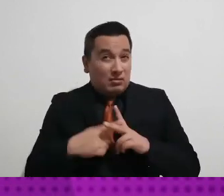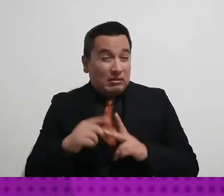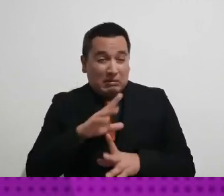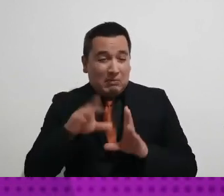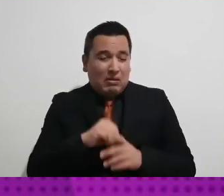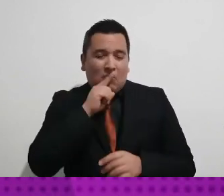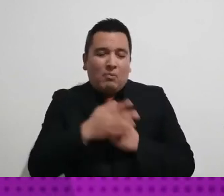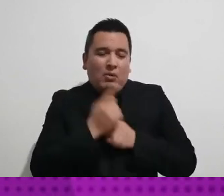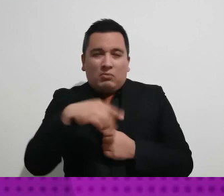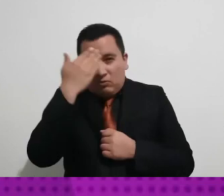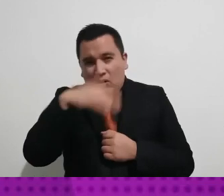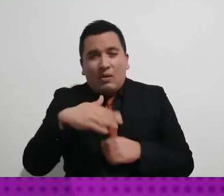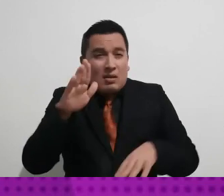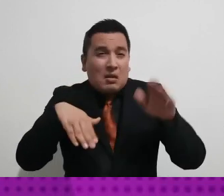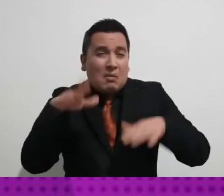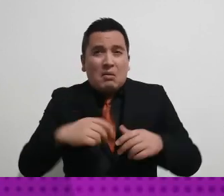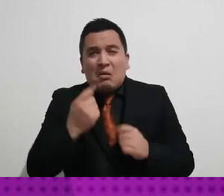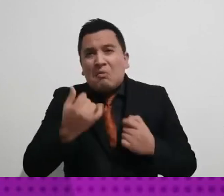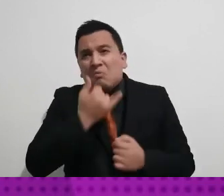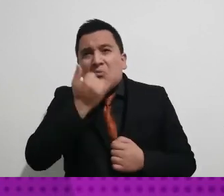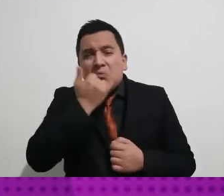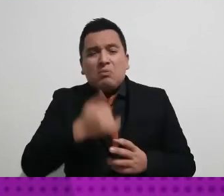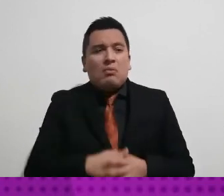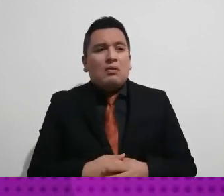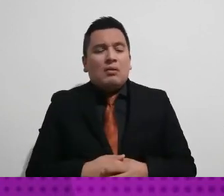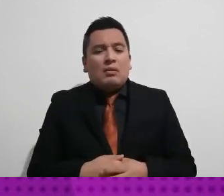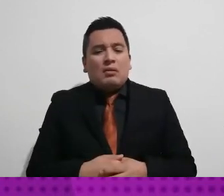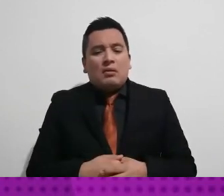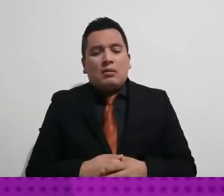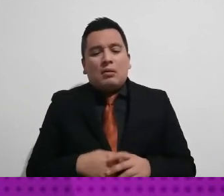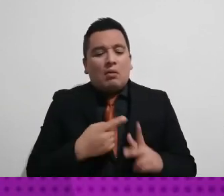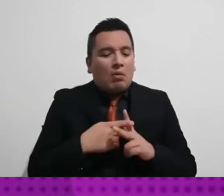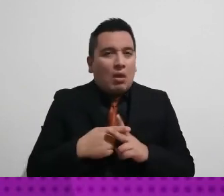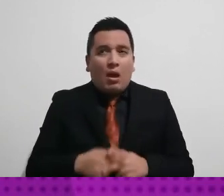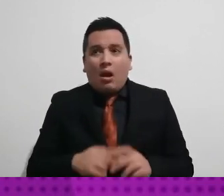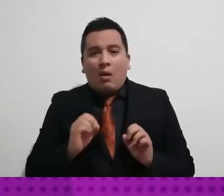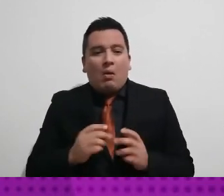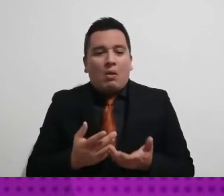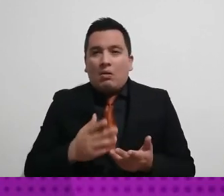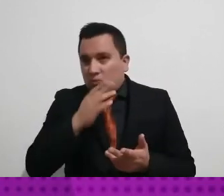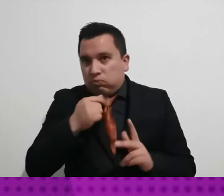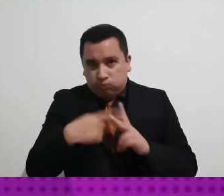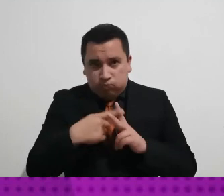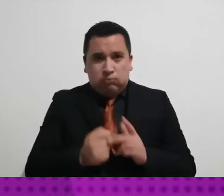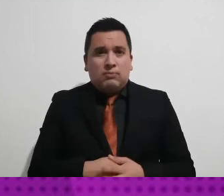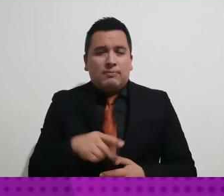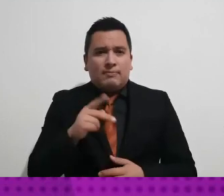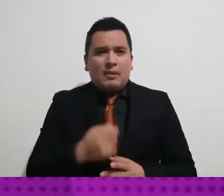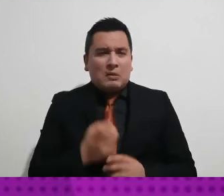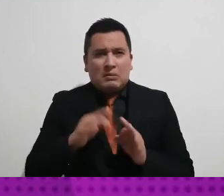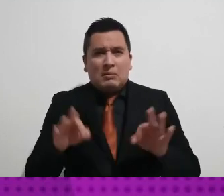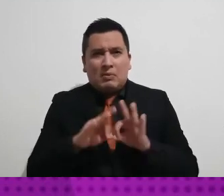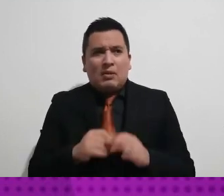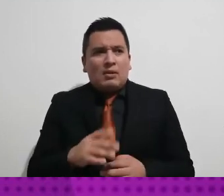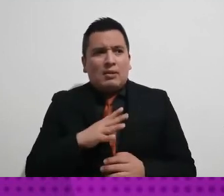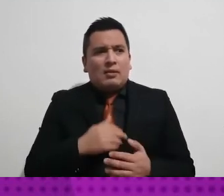No contabilizamos todas porque, bueno, pues tú sabes que a veces hay errores en la sumatoria y, bueno, no se pueden contabilizar.